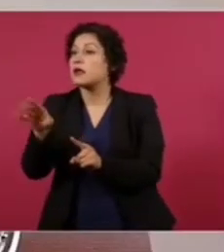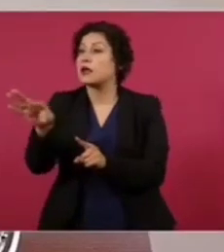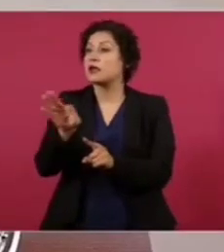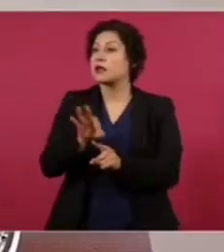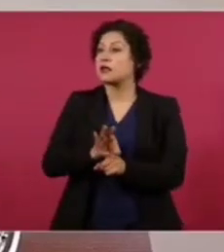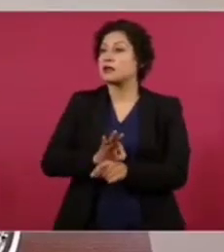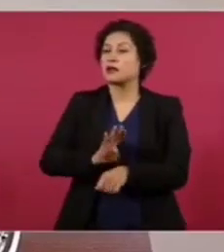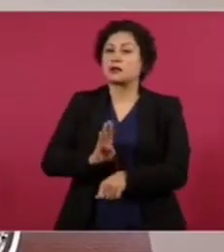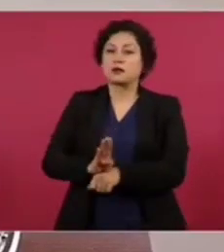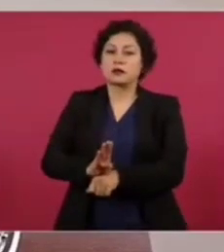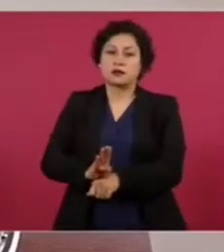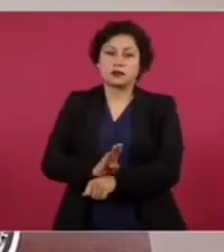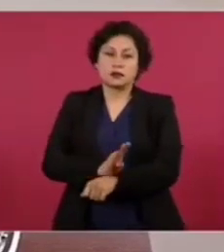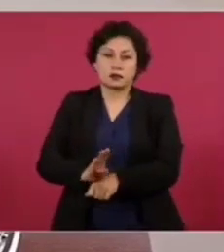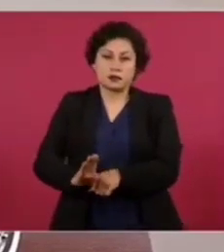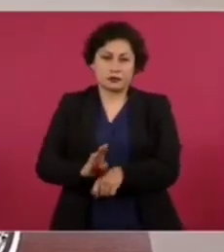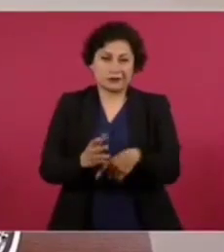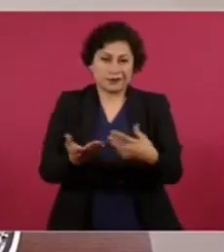No